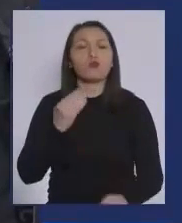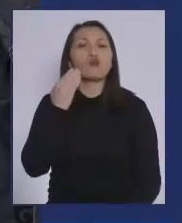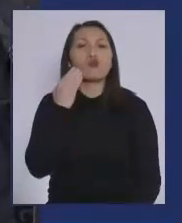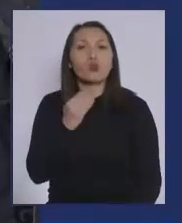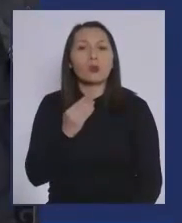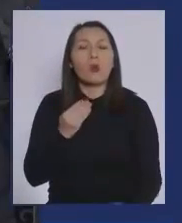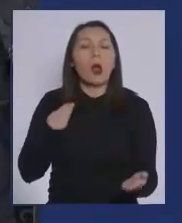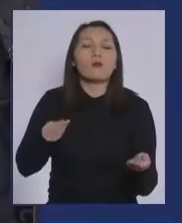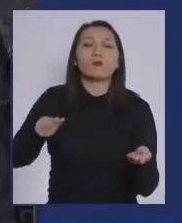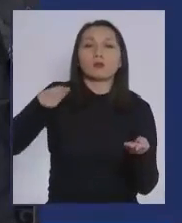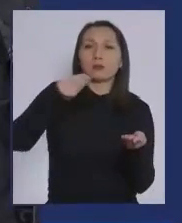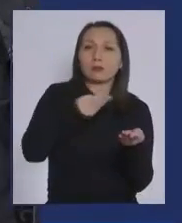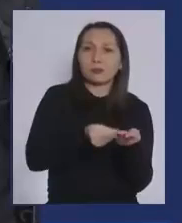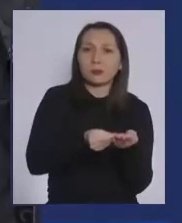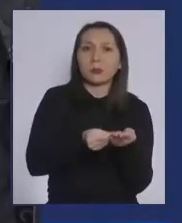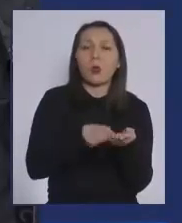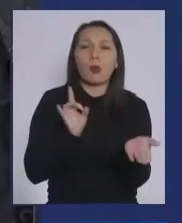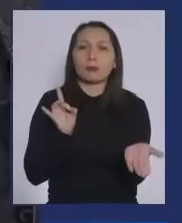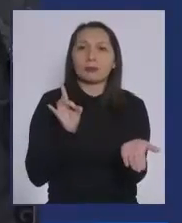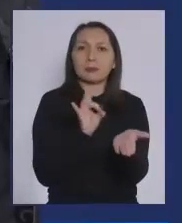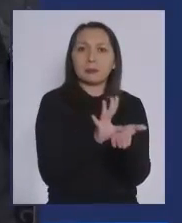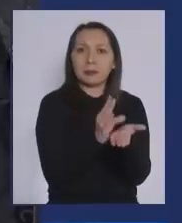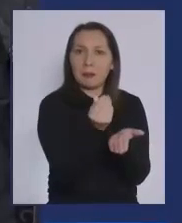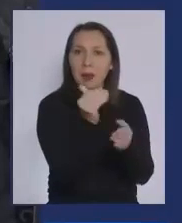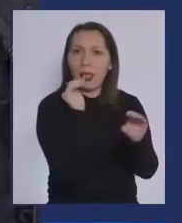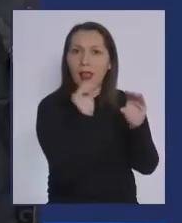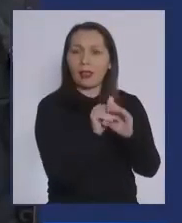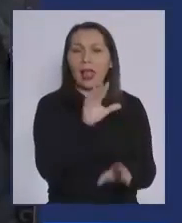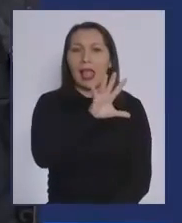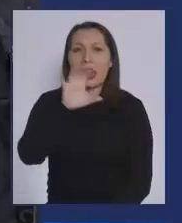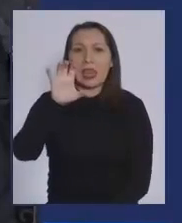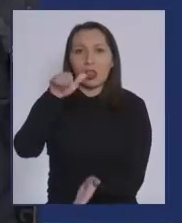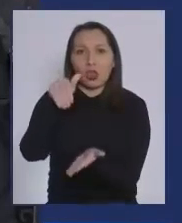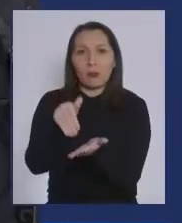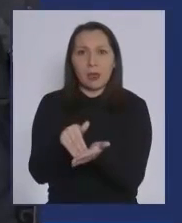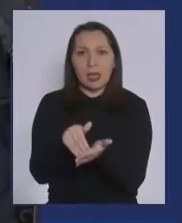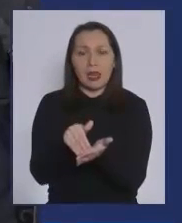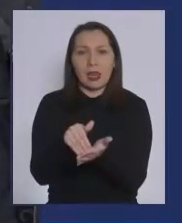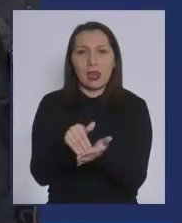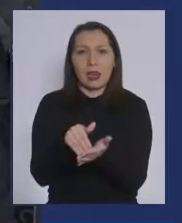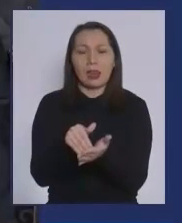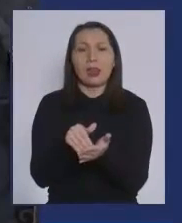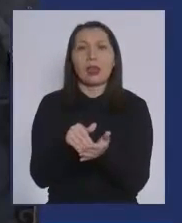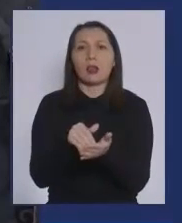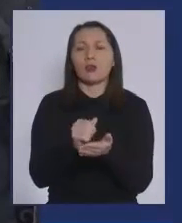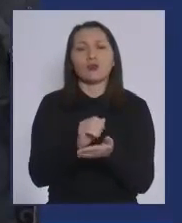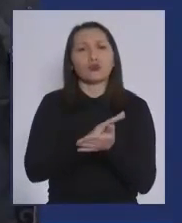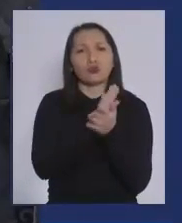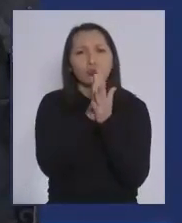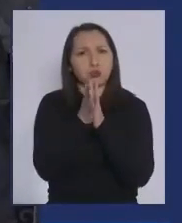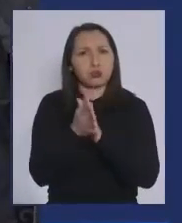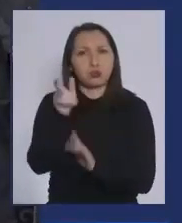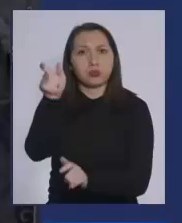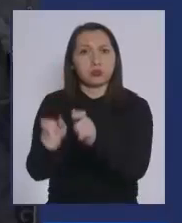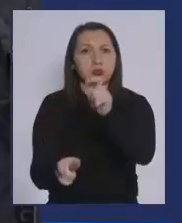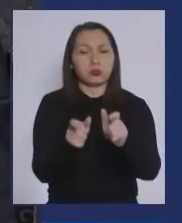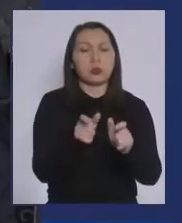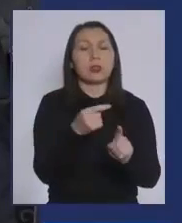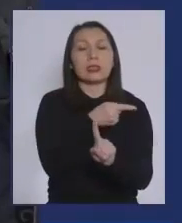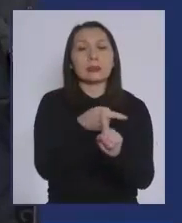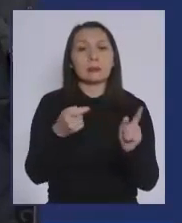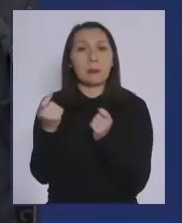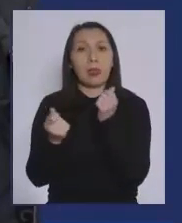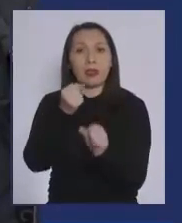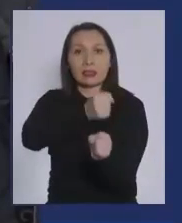aporte una transferencia de 500 mil pesos a todos los trabajadores de clase